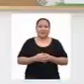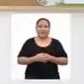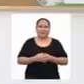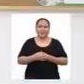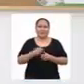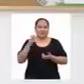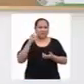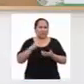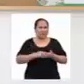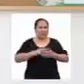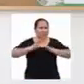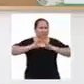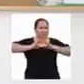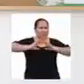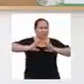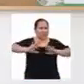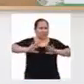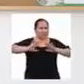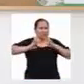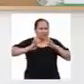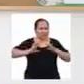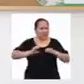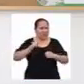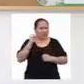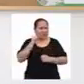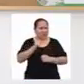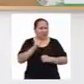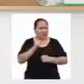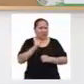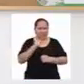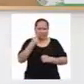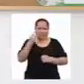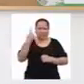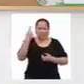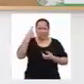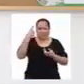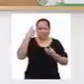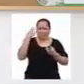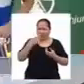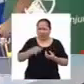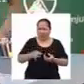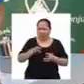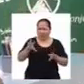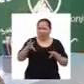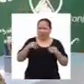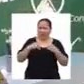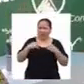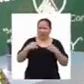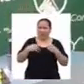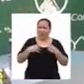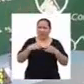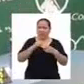¿Más planchas? Veo que te has tomado bastante en serio los hábitos saludables.